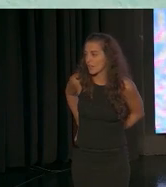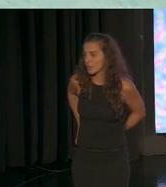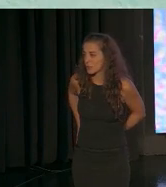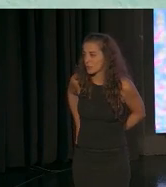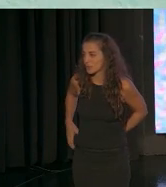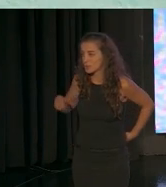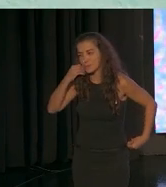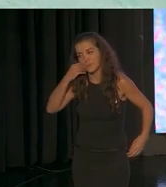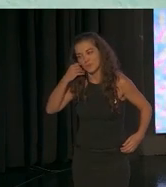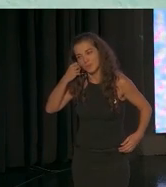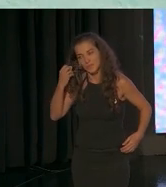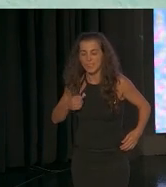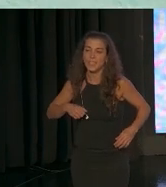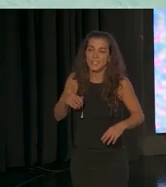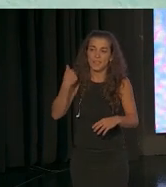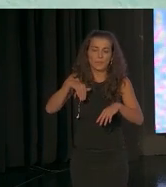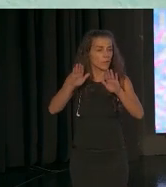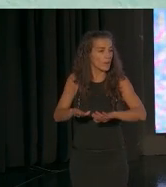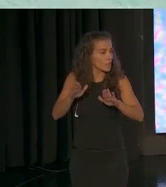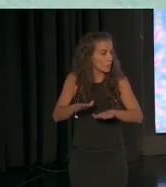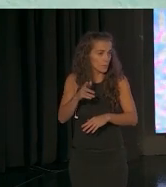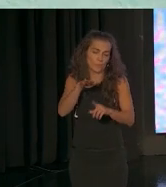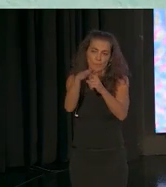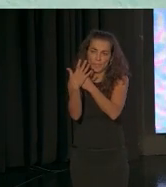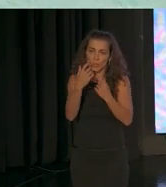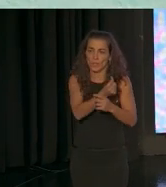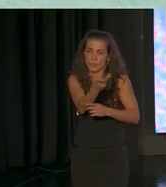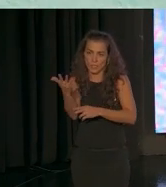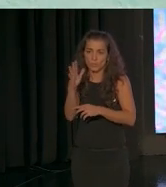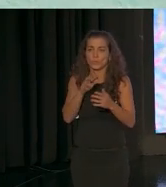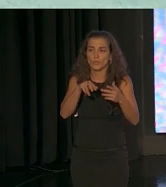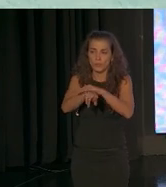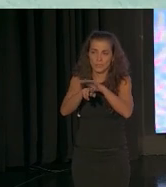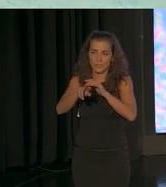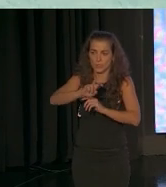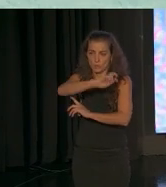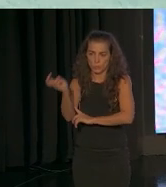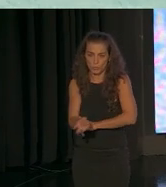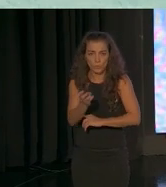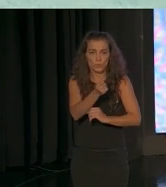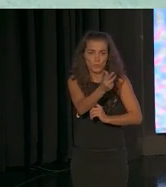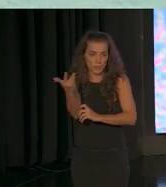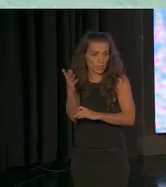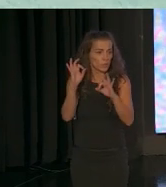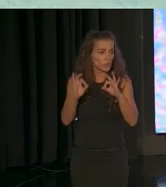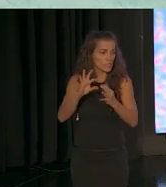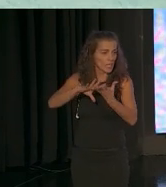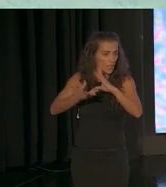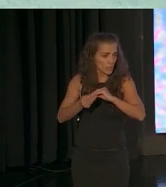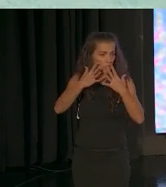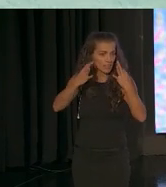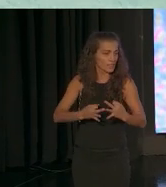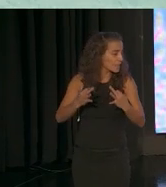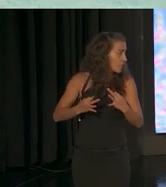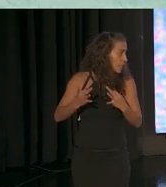quedarse como complemento. Ha venido para quedarse en determinadas situaciones, en determinados ámbitos, adaptándose a necesidades reales de la familia, adaptándose a necesidades